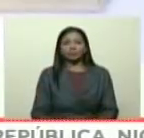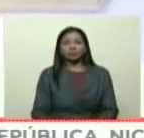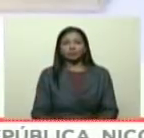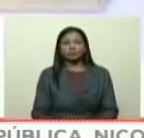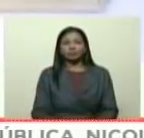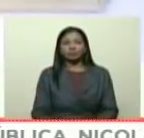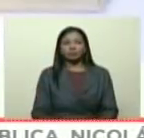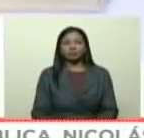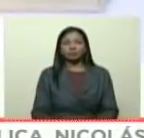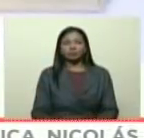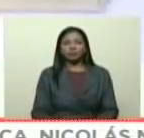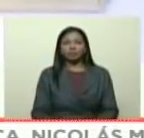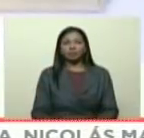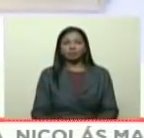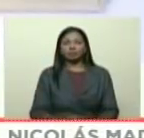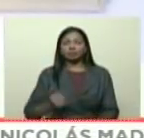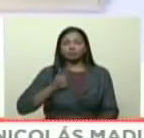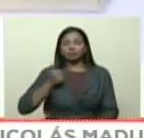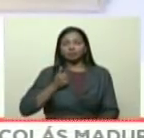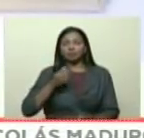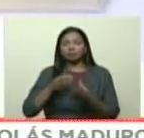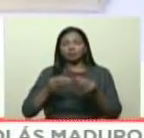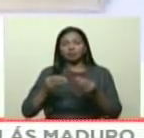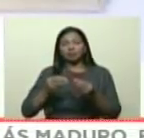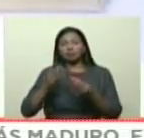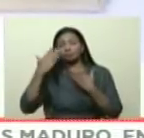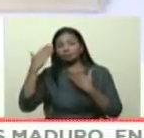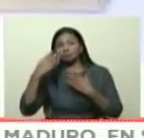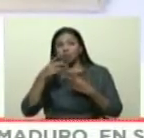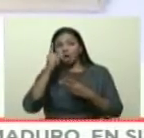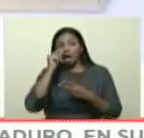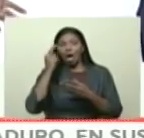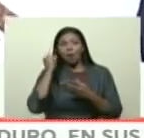Igualmente saludo a Antonieta Colón,